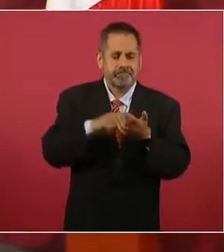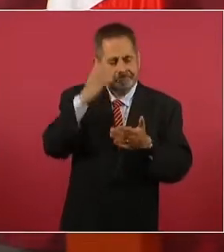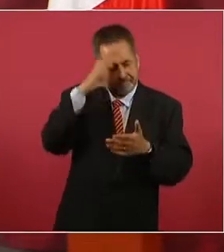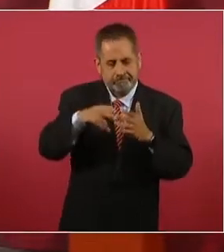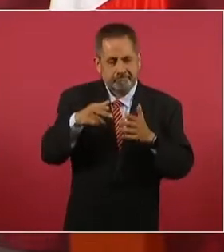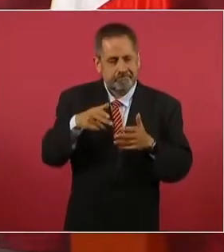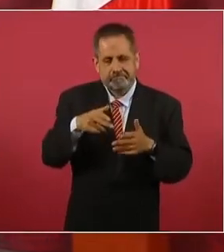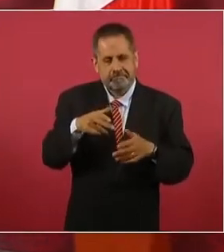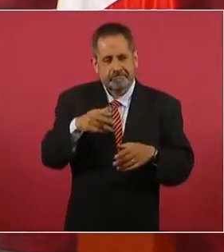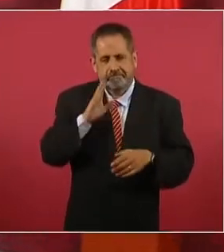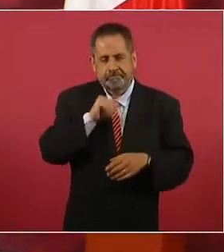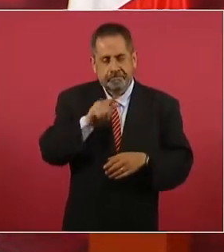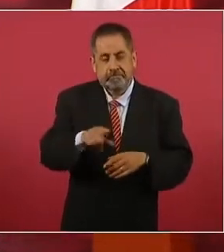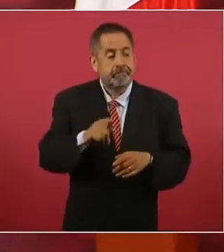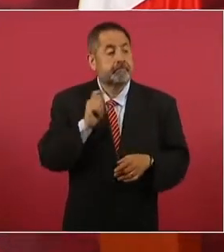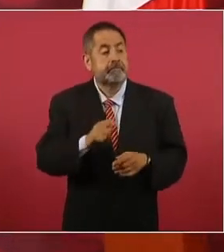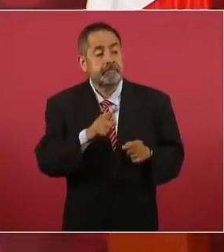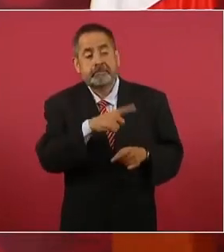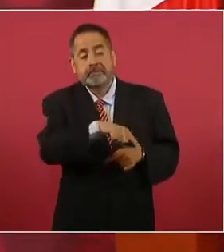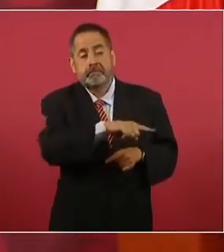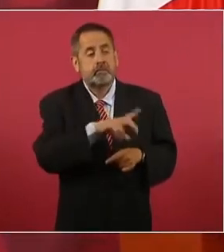no